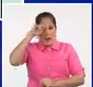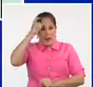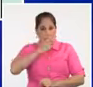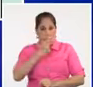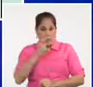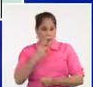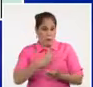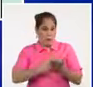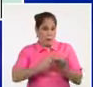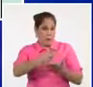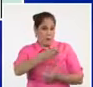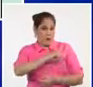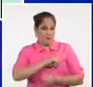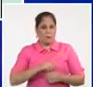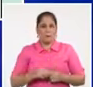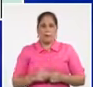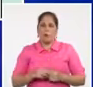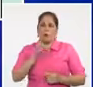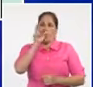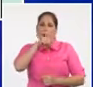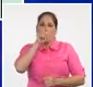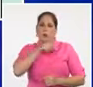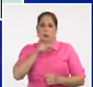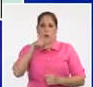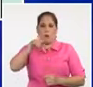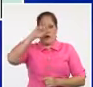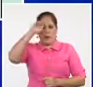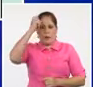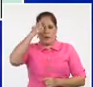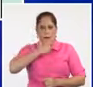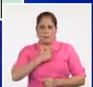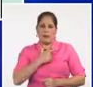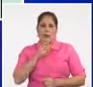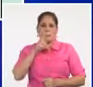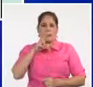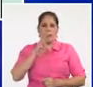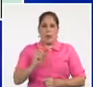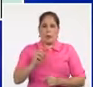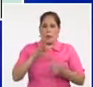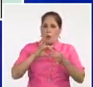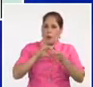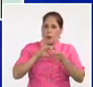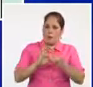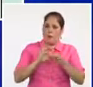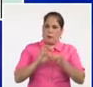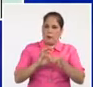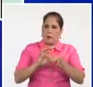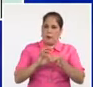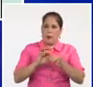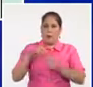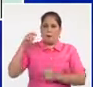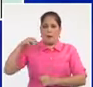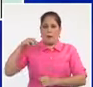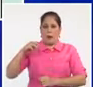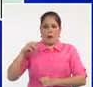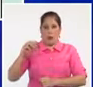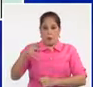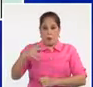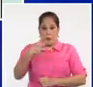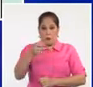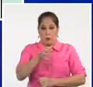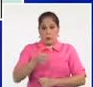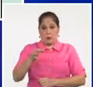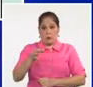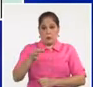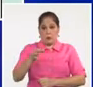15 días, Cotorro, La Lisa, Cerro, Guanabacoa y Marianao, como los,